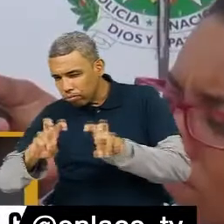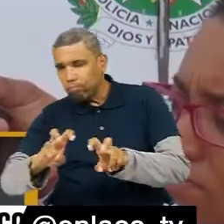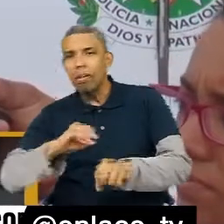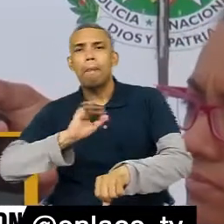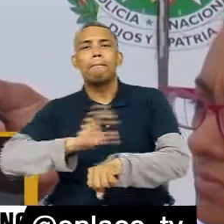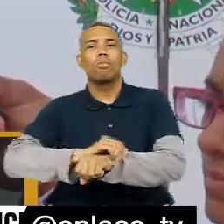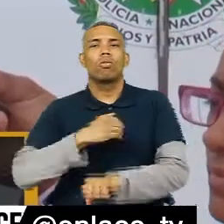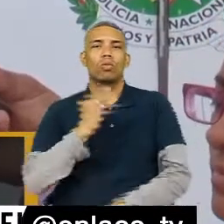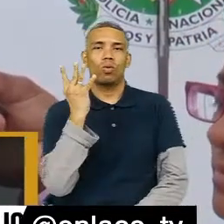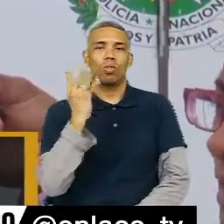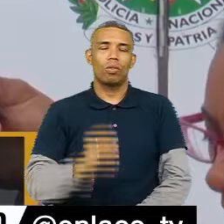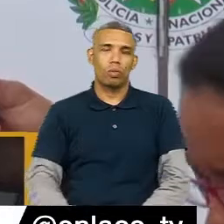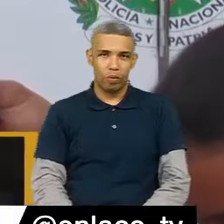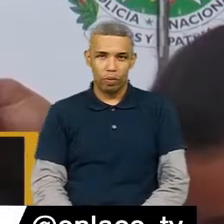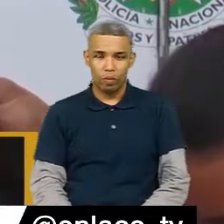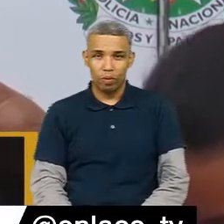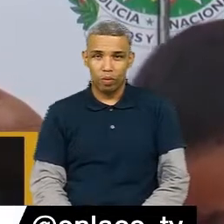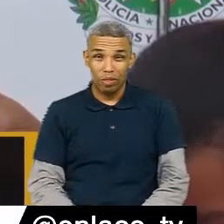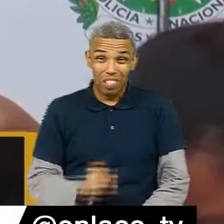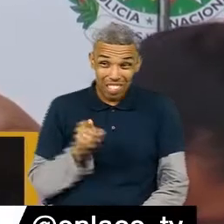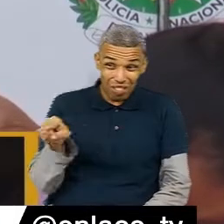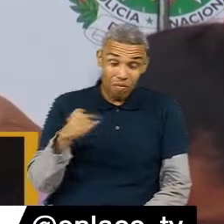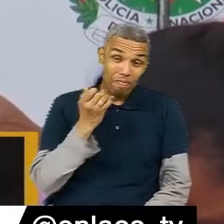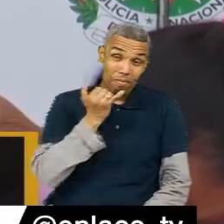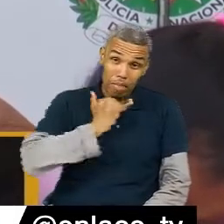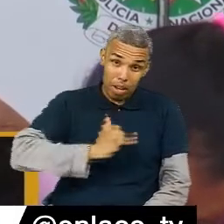Es un tipo de delito con el que es válido decir,